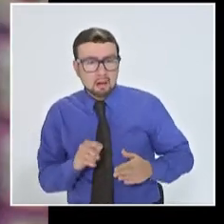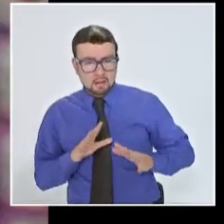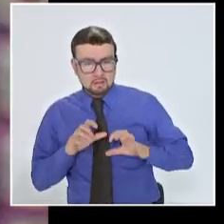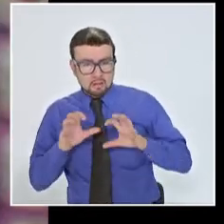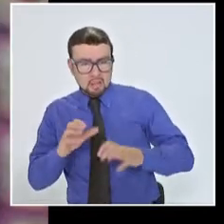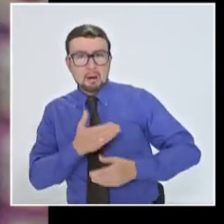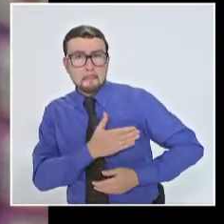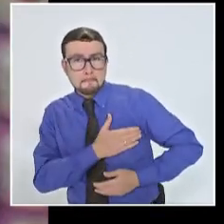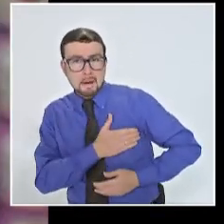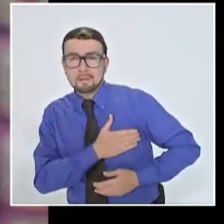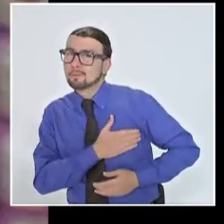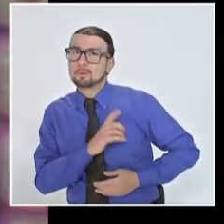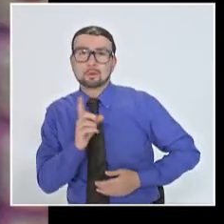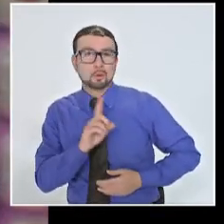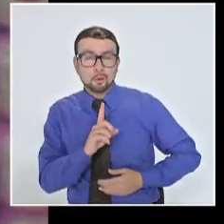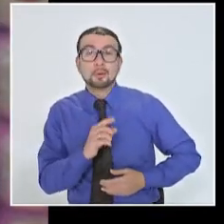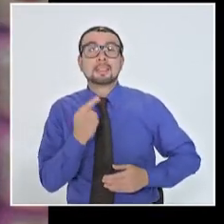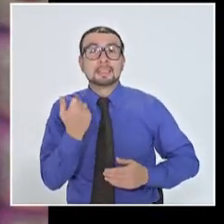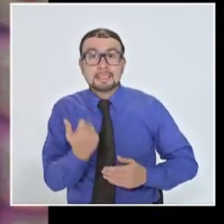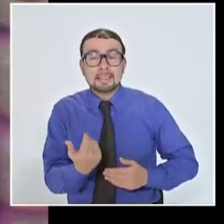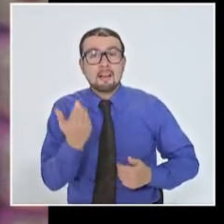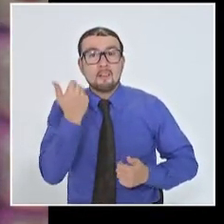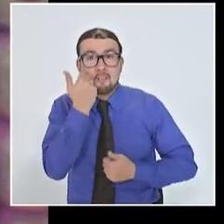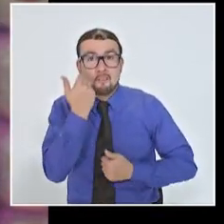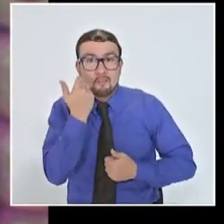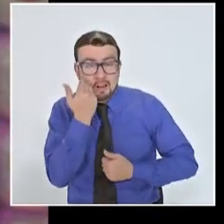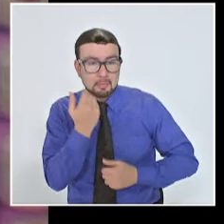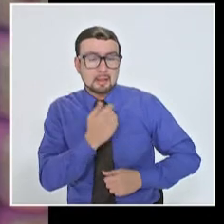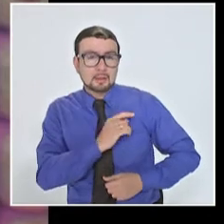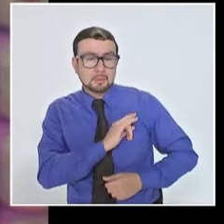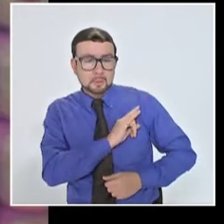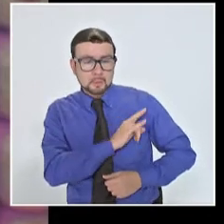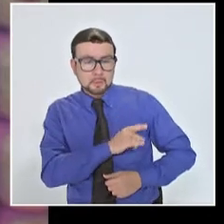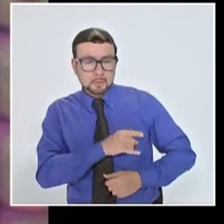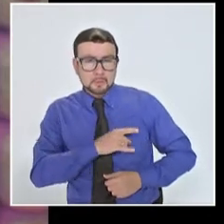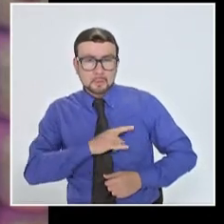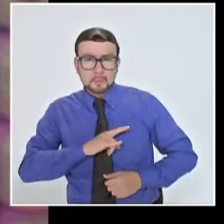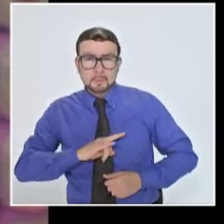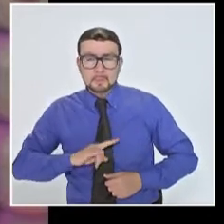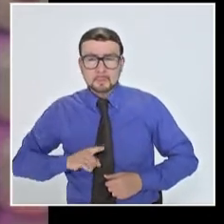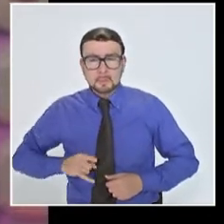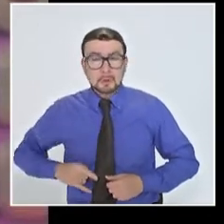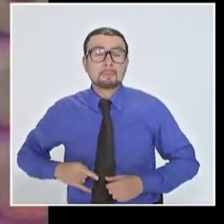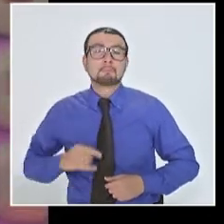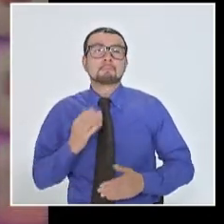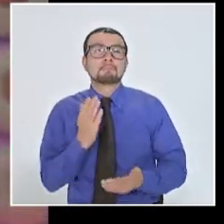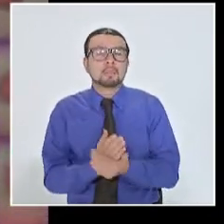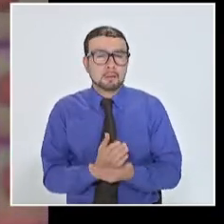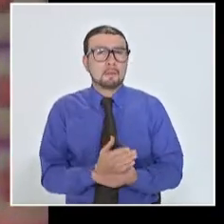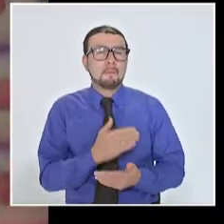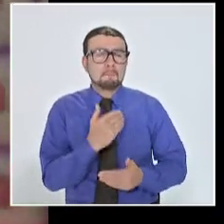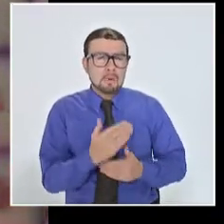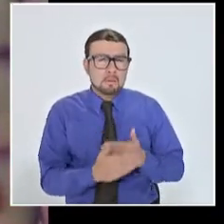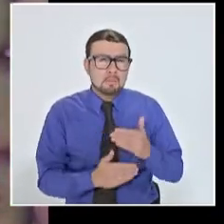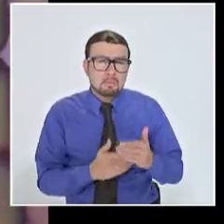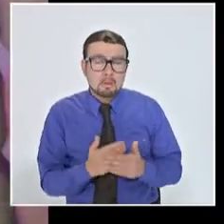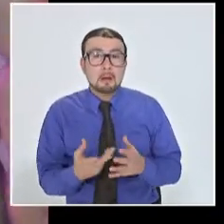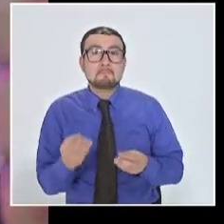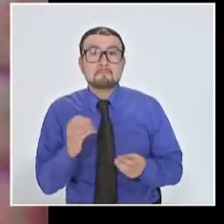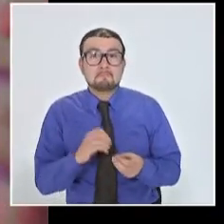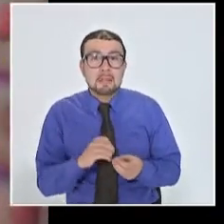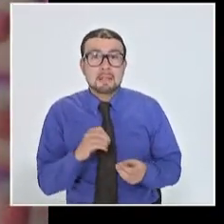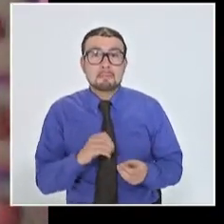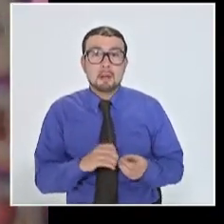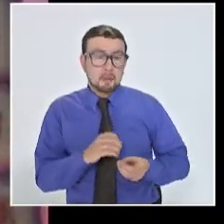personas mueren es por la enfermedad que va al hígado, como estamos viendo en este caso, y que empieza a cada vez a crecer y a